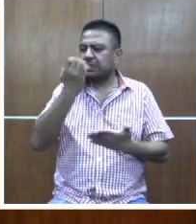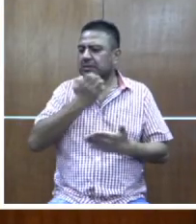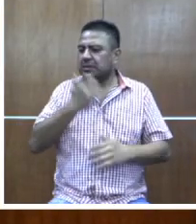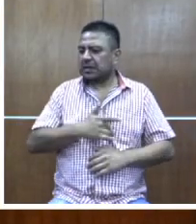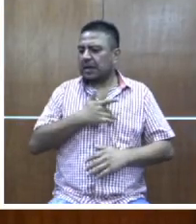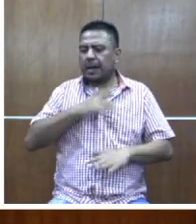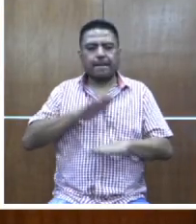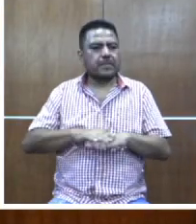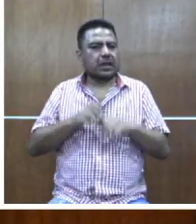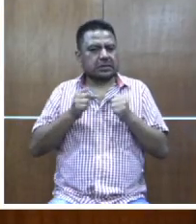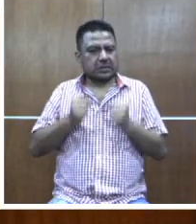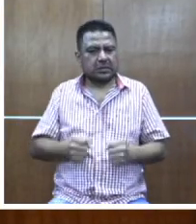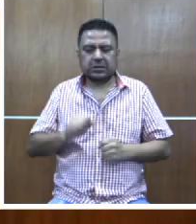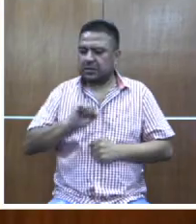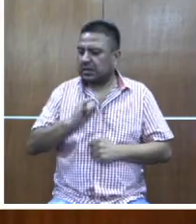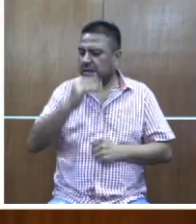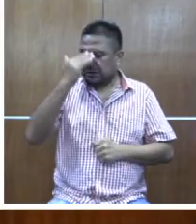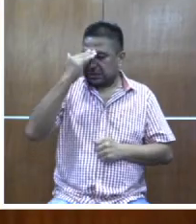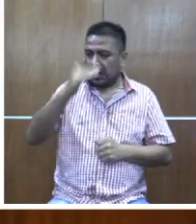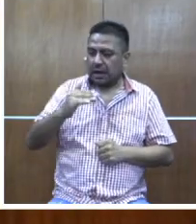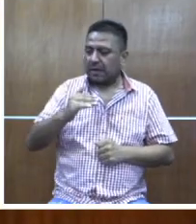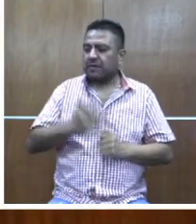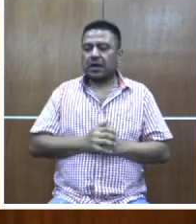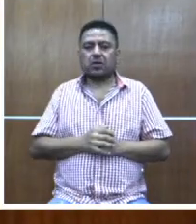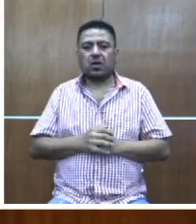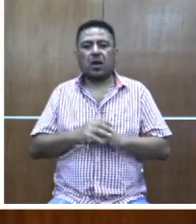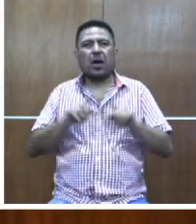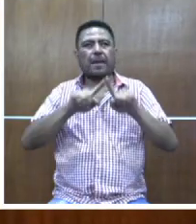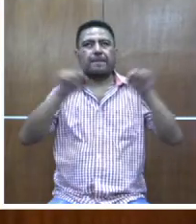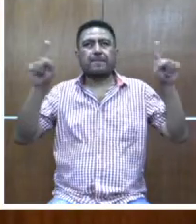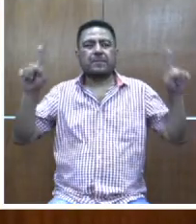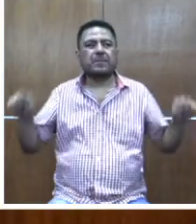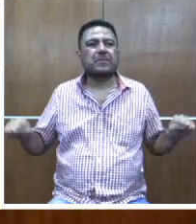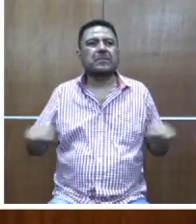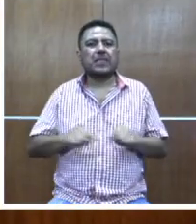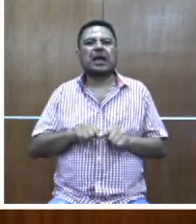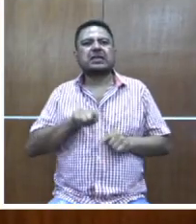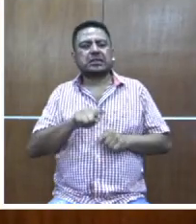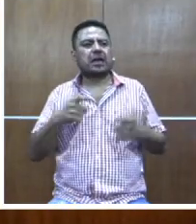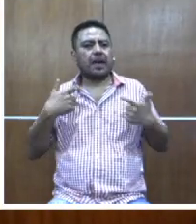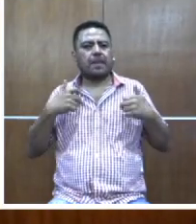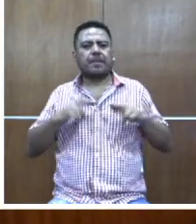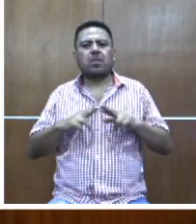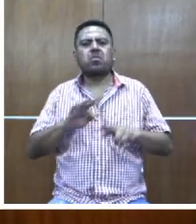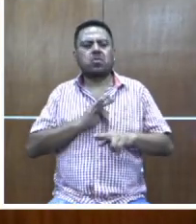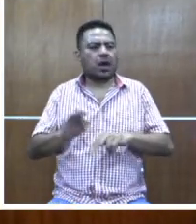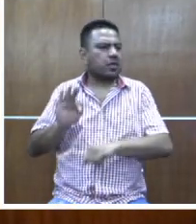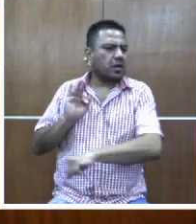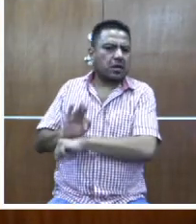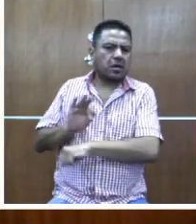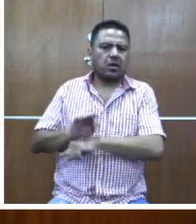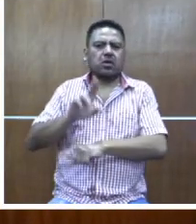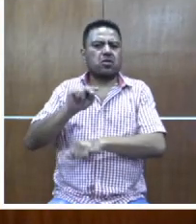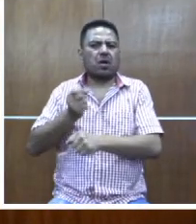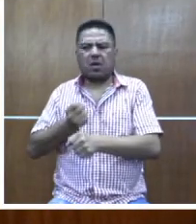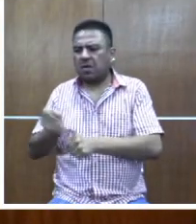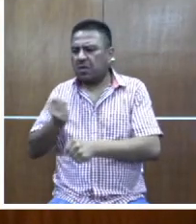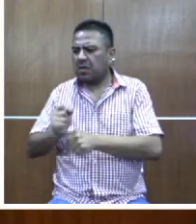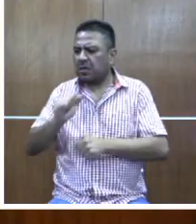sintiéndose seguros, sabiendo que al otro lado del pizarrón hay maestros que los protegen, no que los